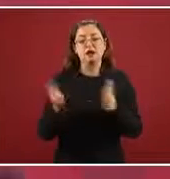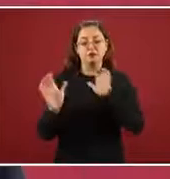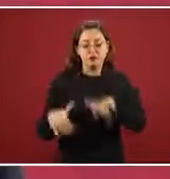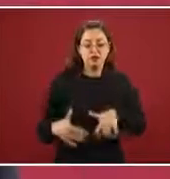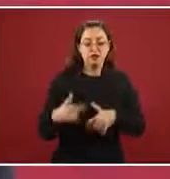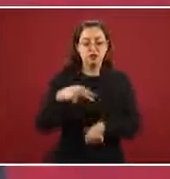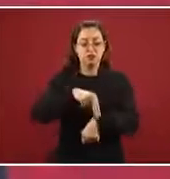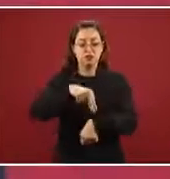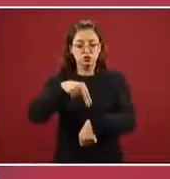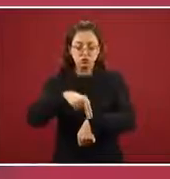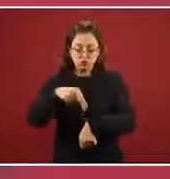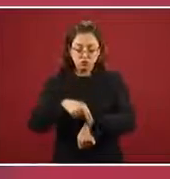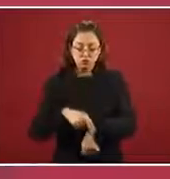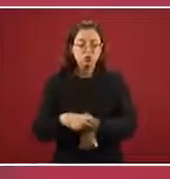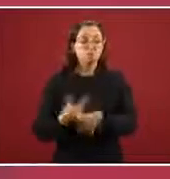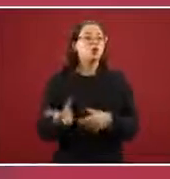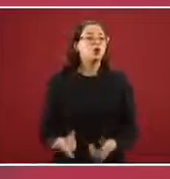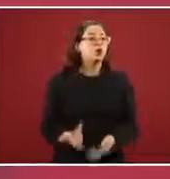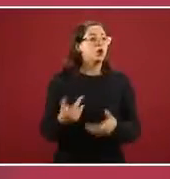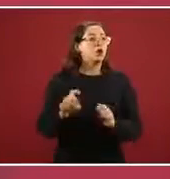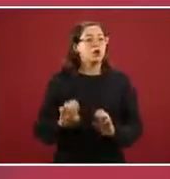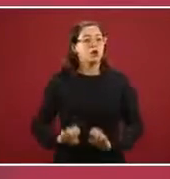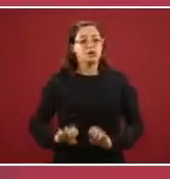para que se utilice la infraestructura